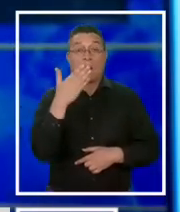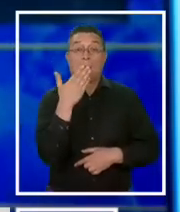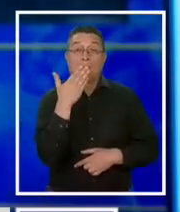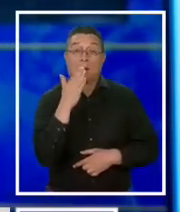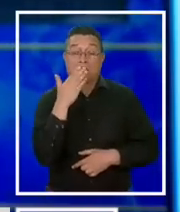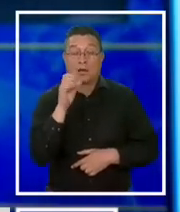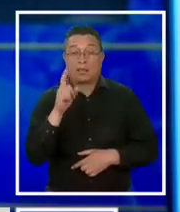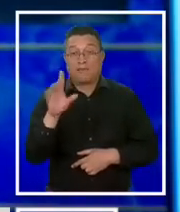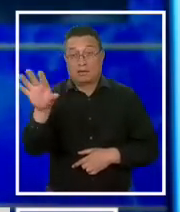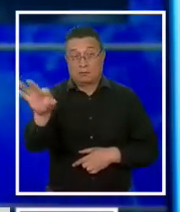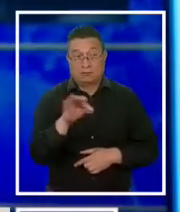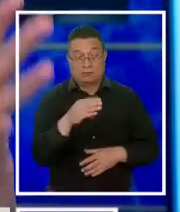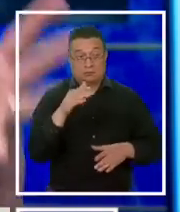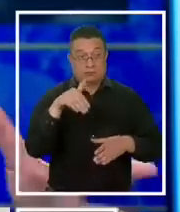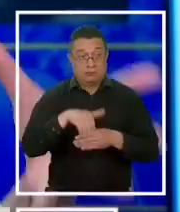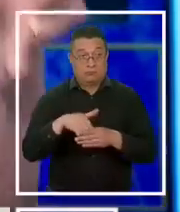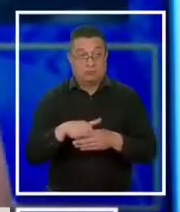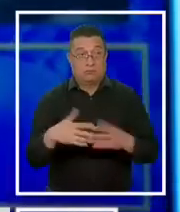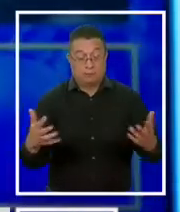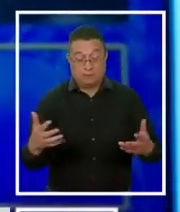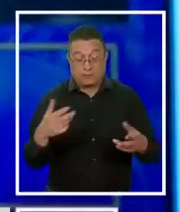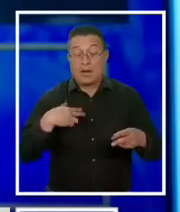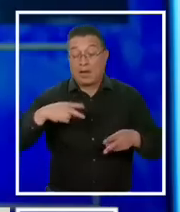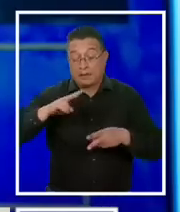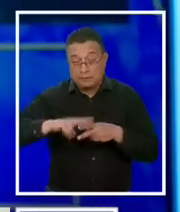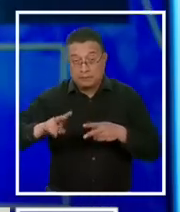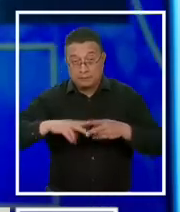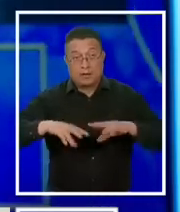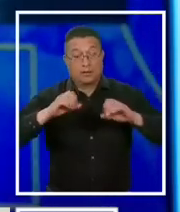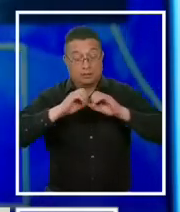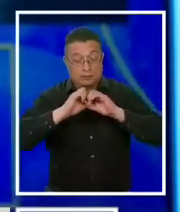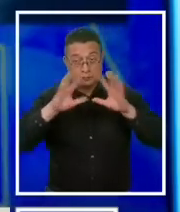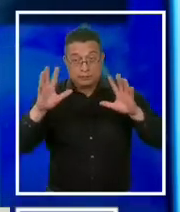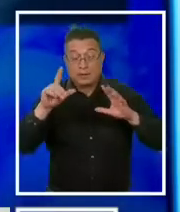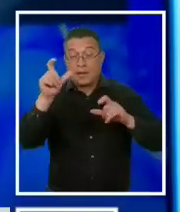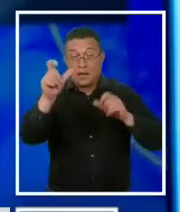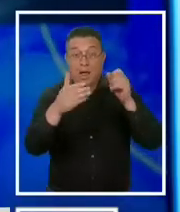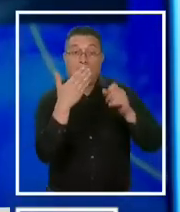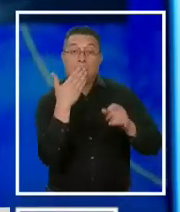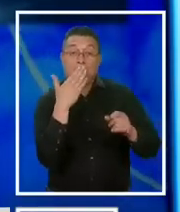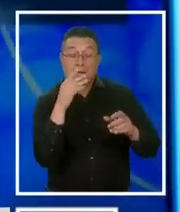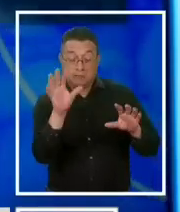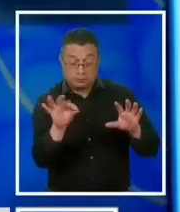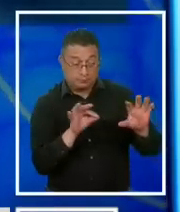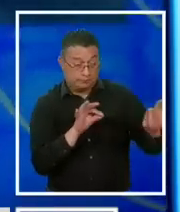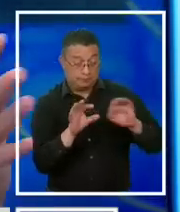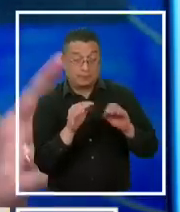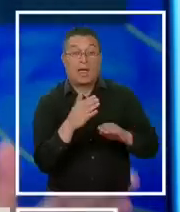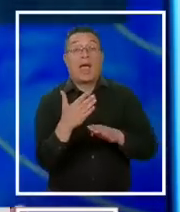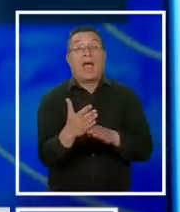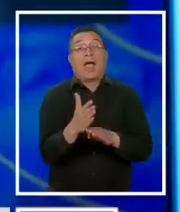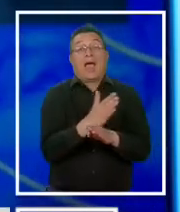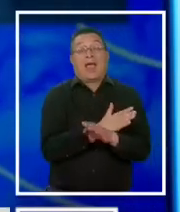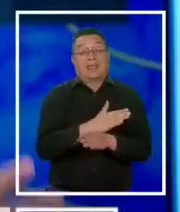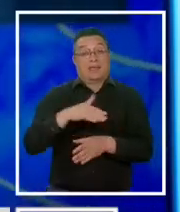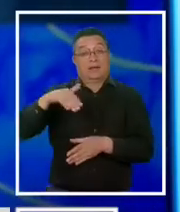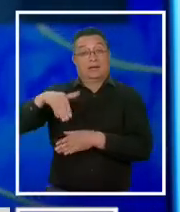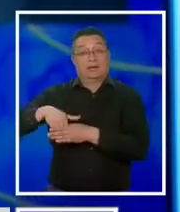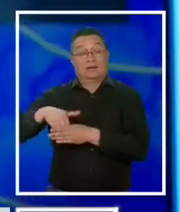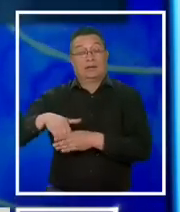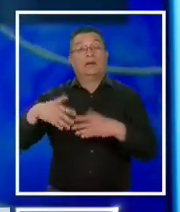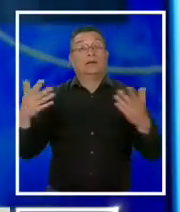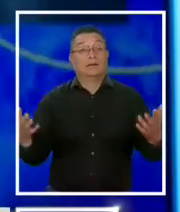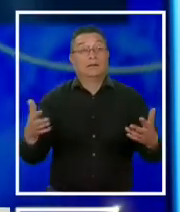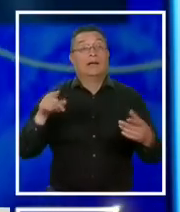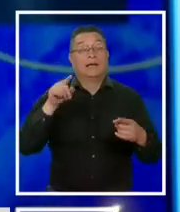vayan a elecciones ya hagamos la definición de los expertos previamente a las elecciones y